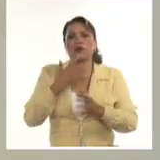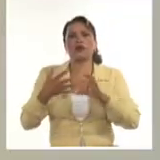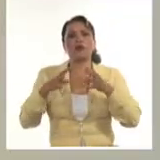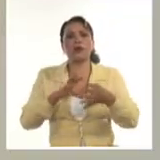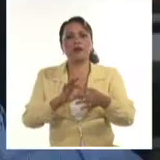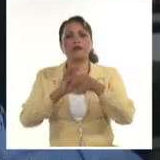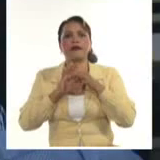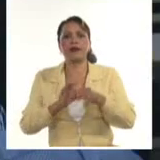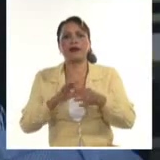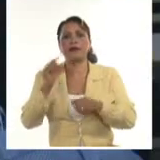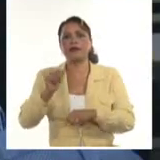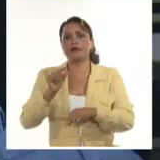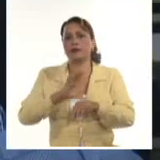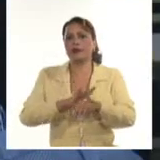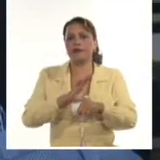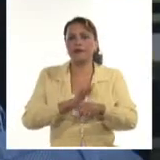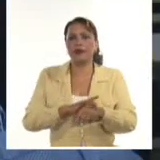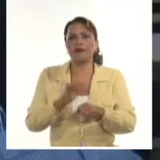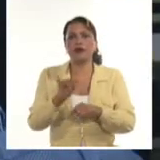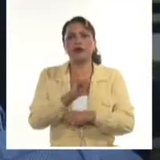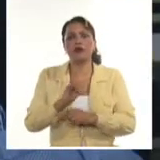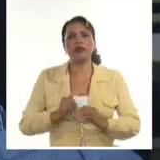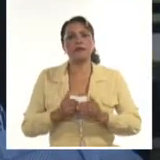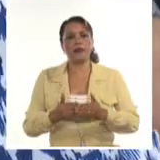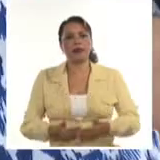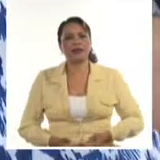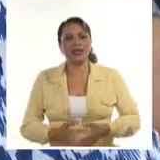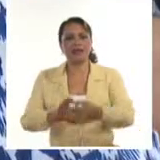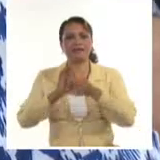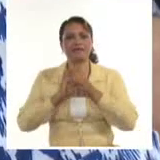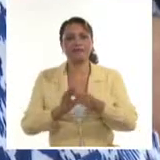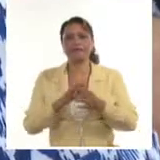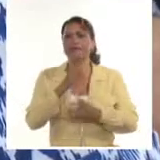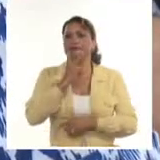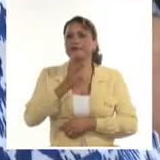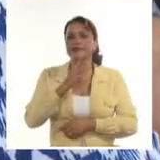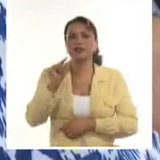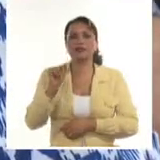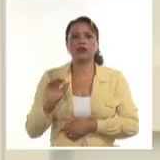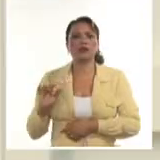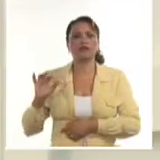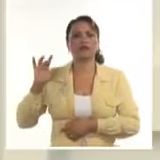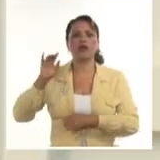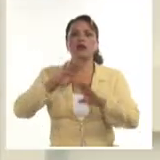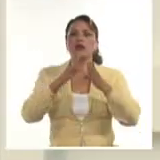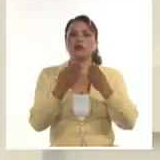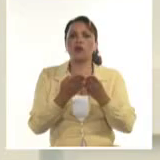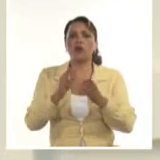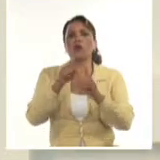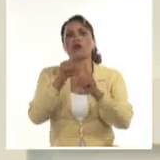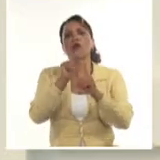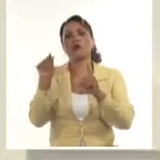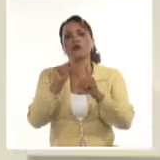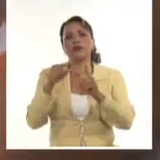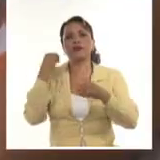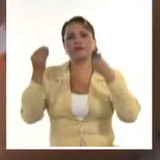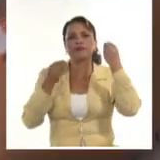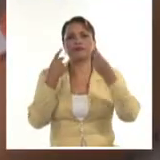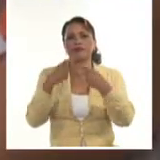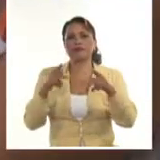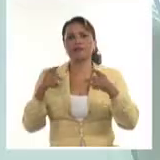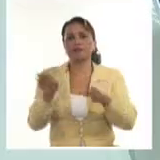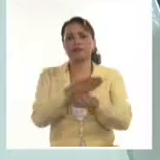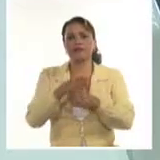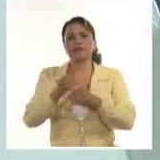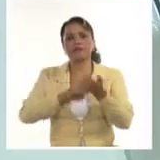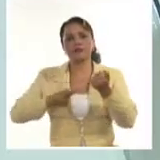pediátricos, también a la materna crítica, así como a la asistencia de pacientes oncológicos, son algunos de los temas que analizan profesionales de varias